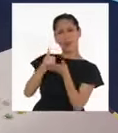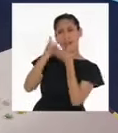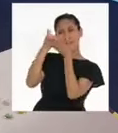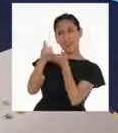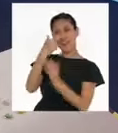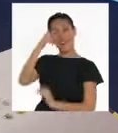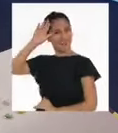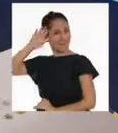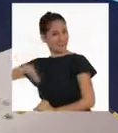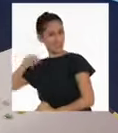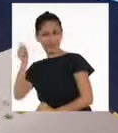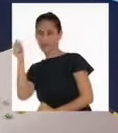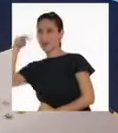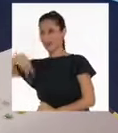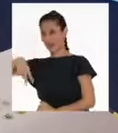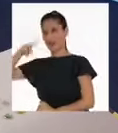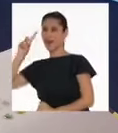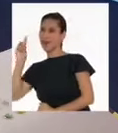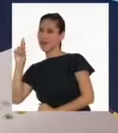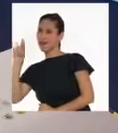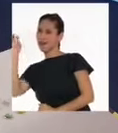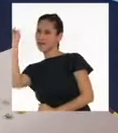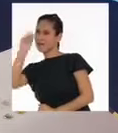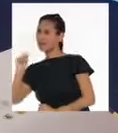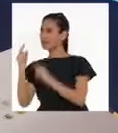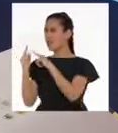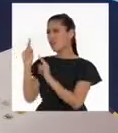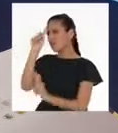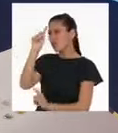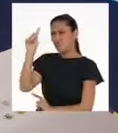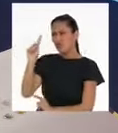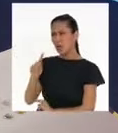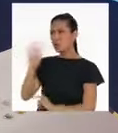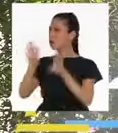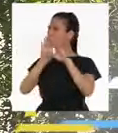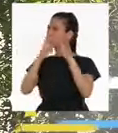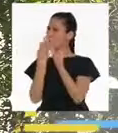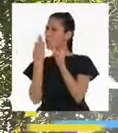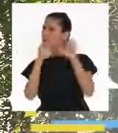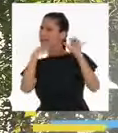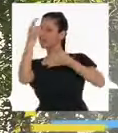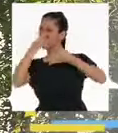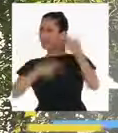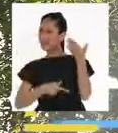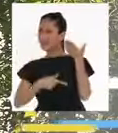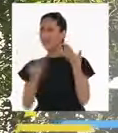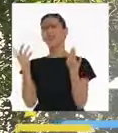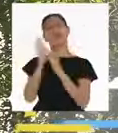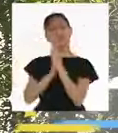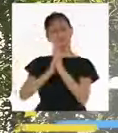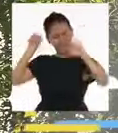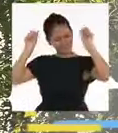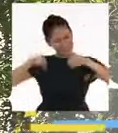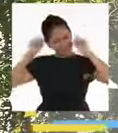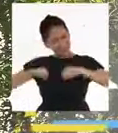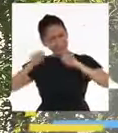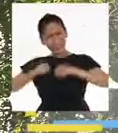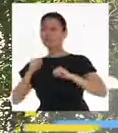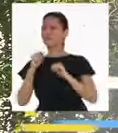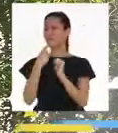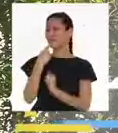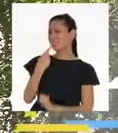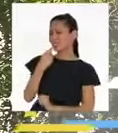que no sabe qué actividad hacer en familia mientras se quedan en casa. ¡Ay, sí! Dice que todas